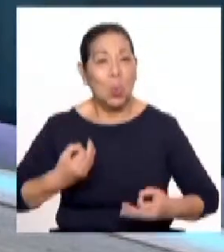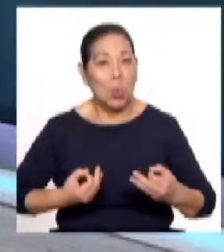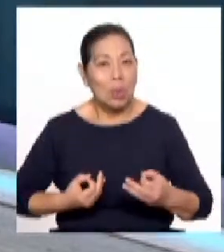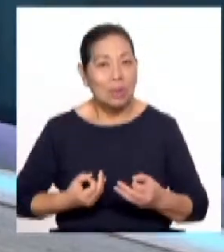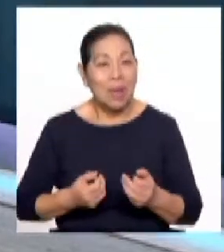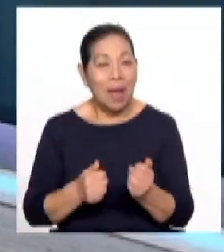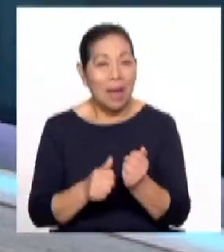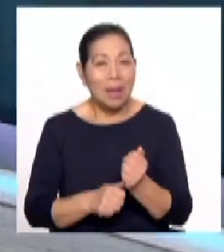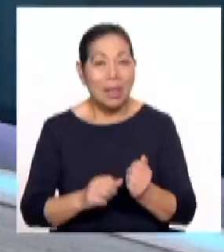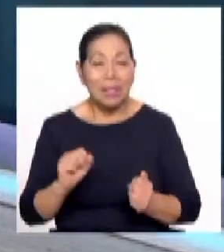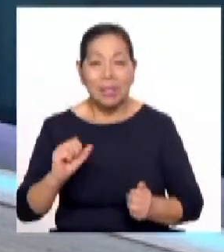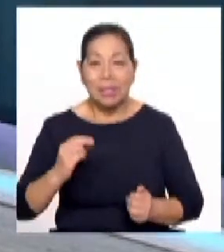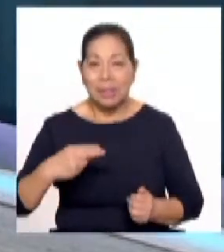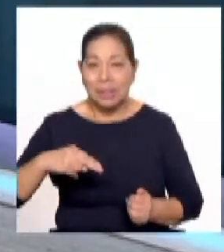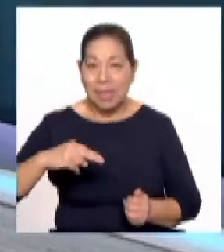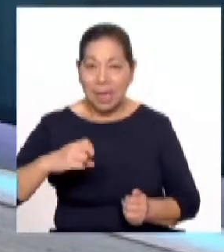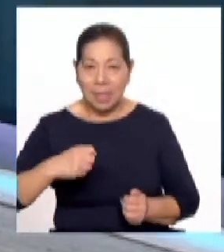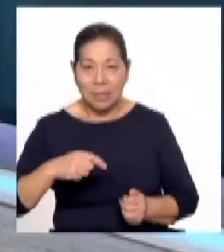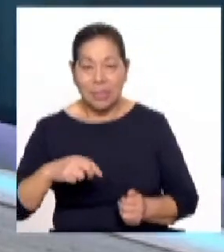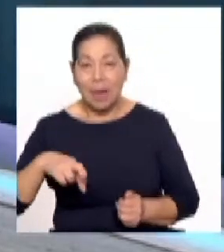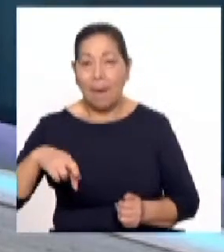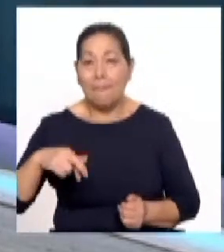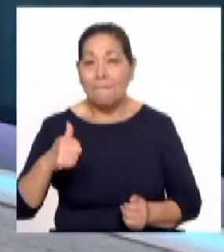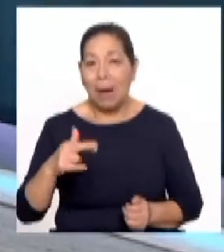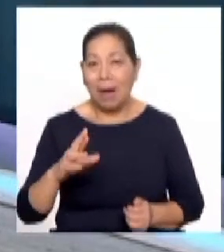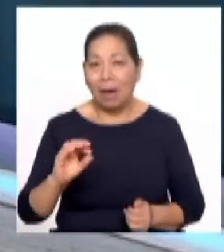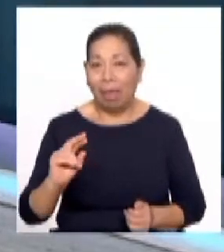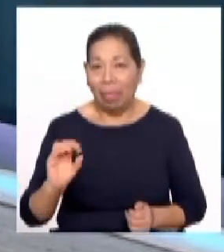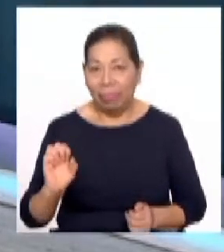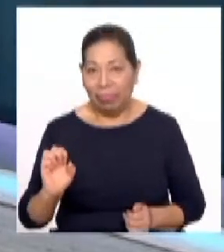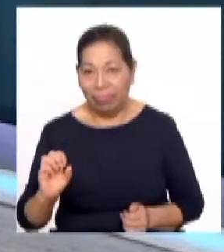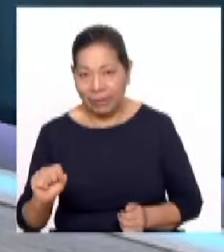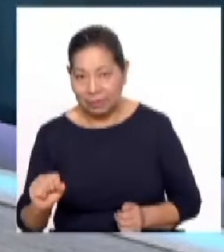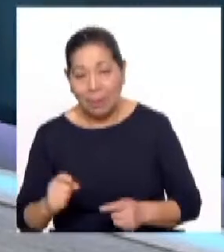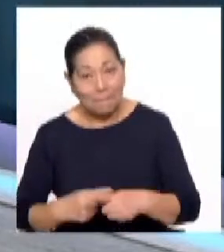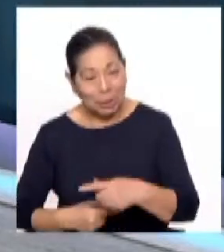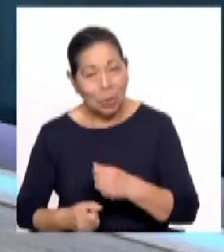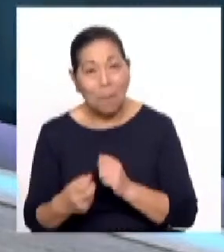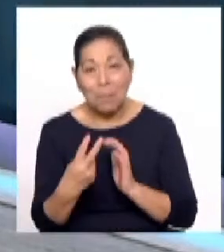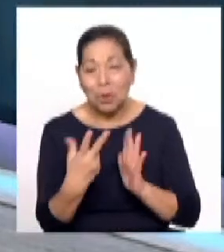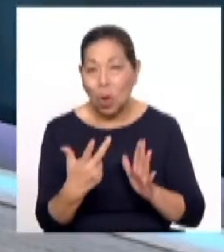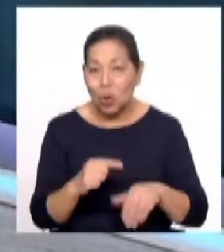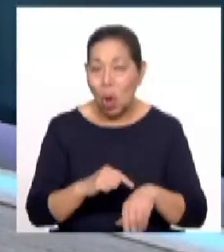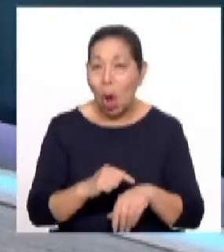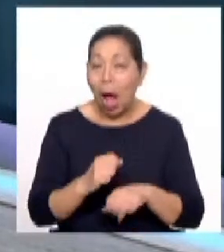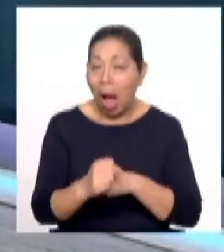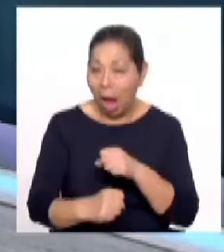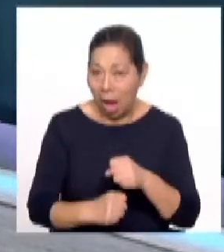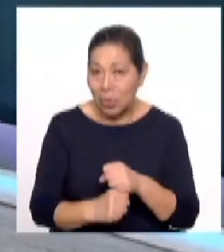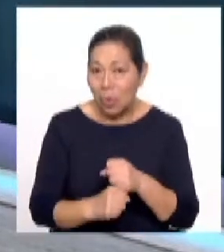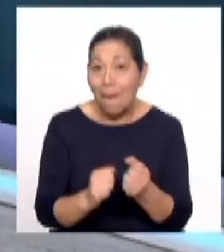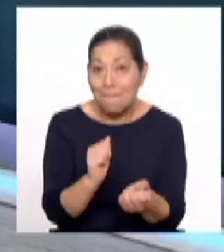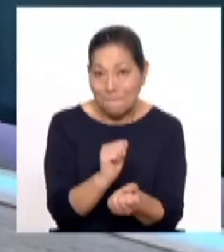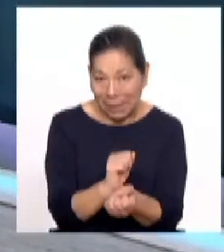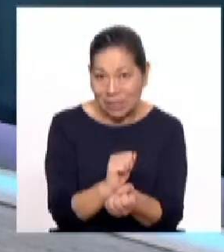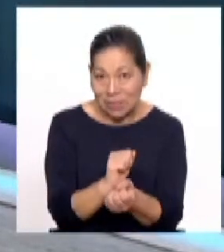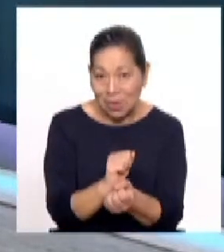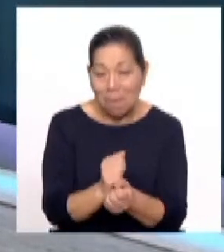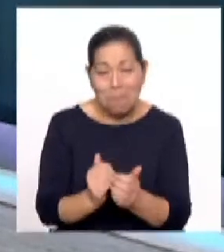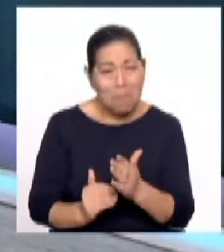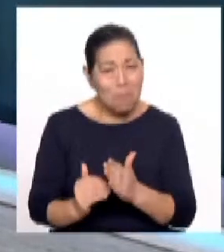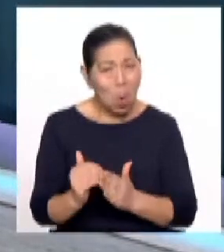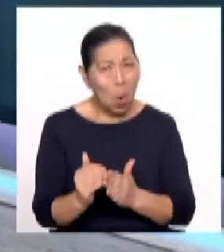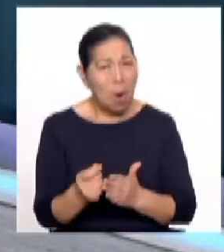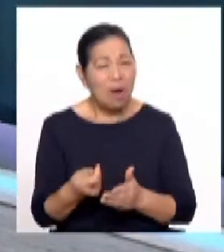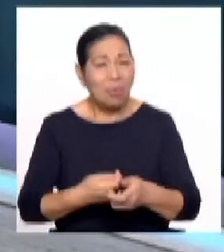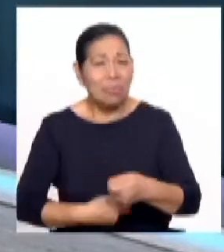absuelve a los hermanos Sánchez paredes del delito de lavado de activos la fiscalía pedía 28 años de prisión por supuestamente generar riqueza con